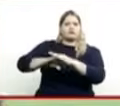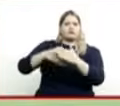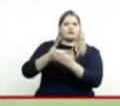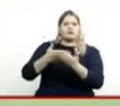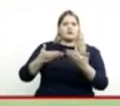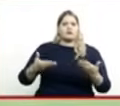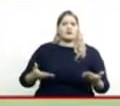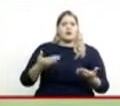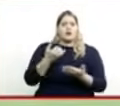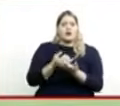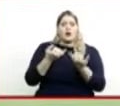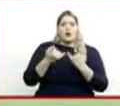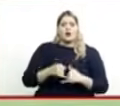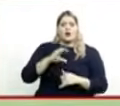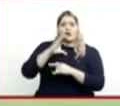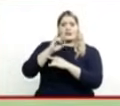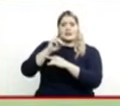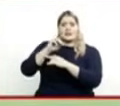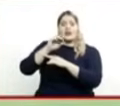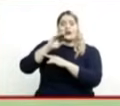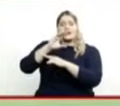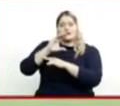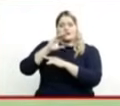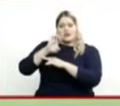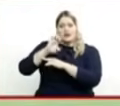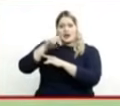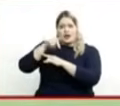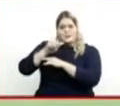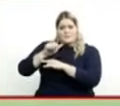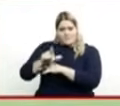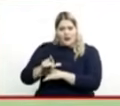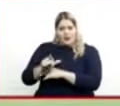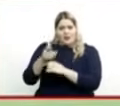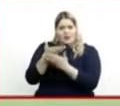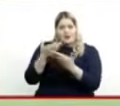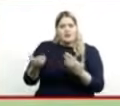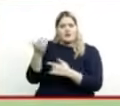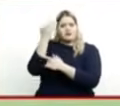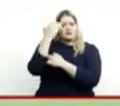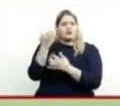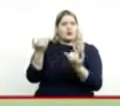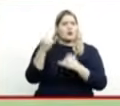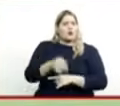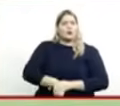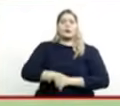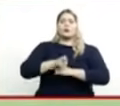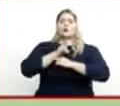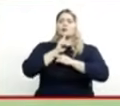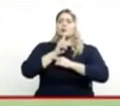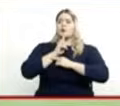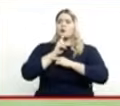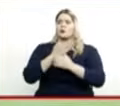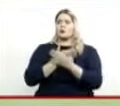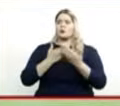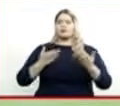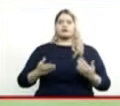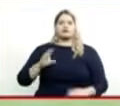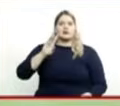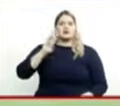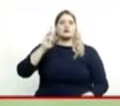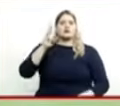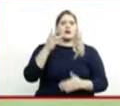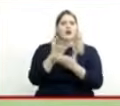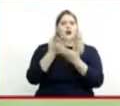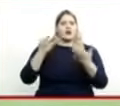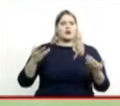La CEPAL ha reconocido que a Honduras hoy la hemos convertido en la sexta